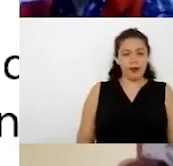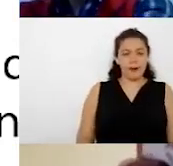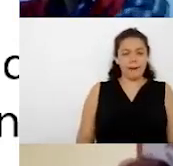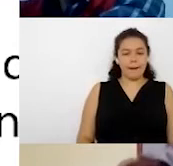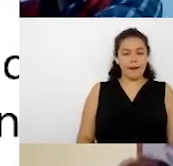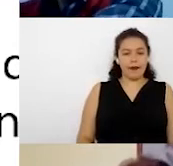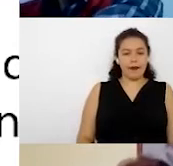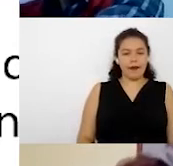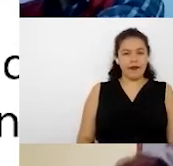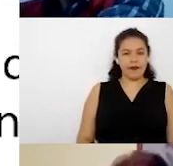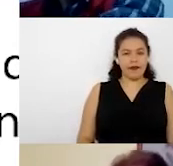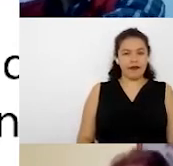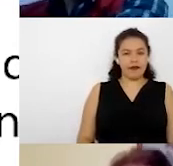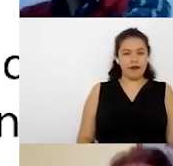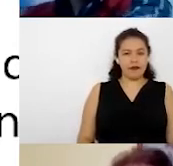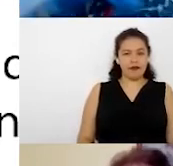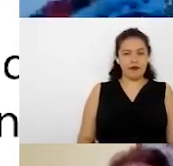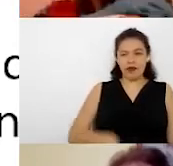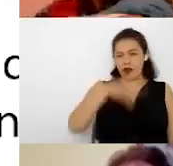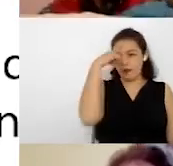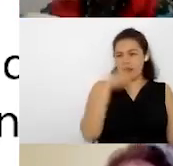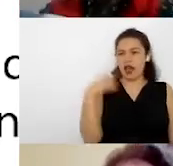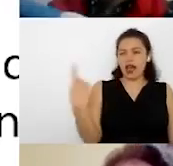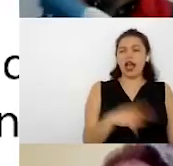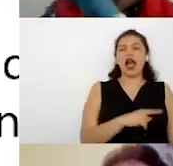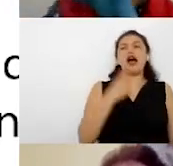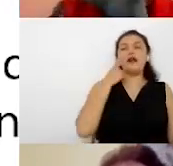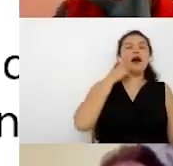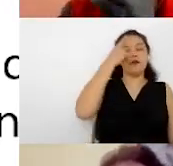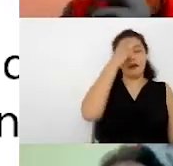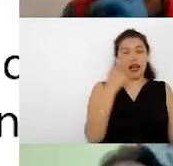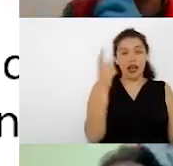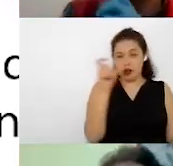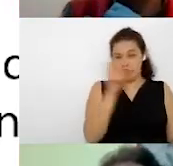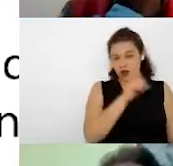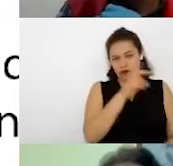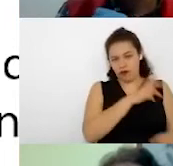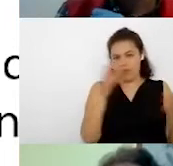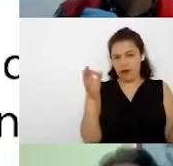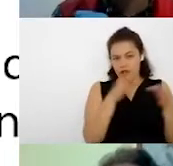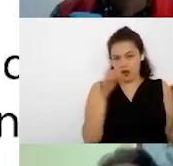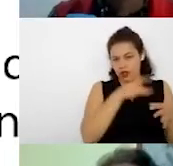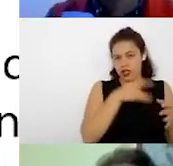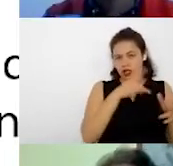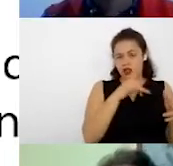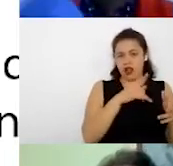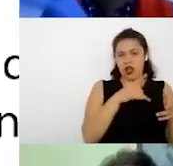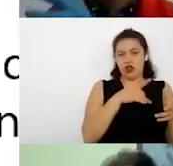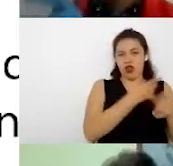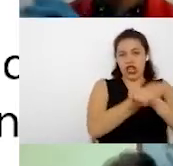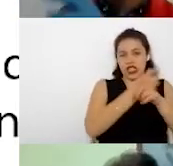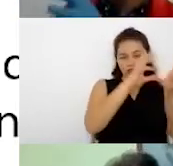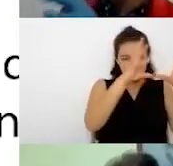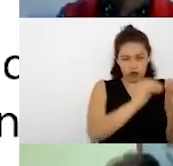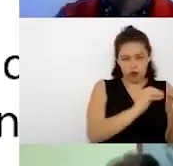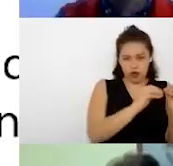Esto con el fin de que con el frío los vasos sanguíneos se contraigan. Y entonces eso me va a ayudar a